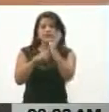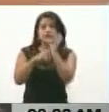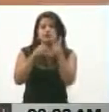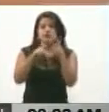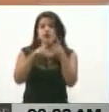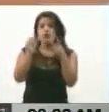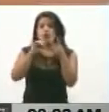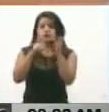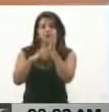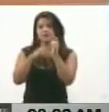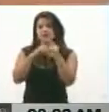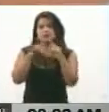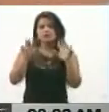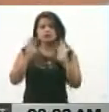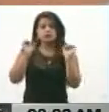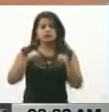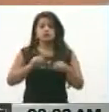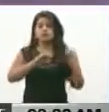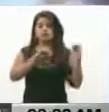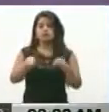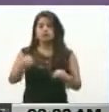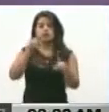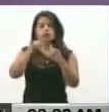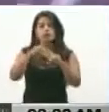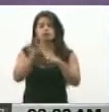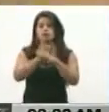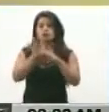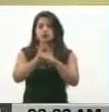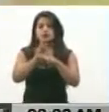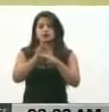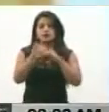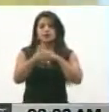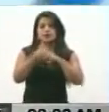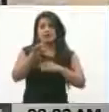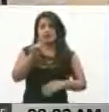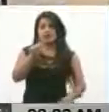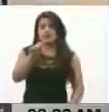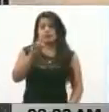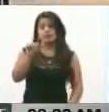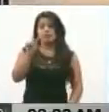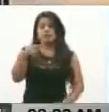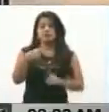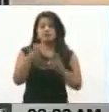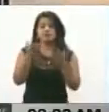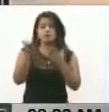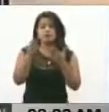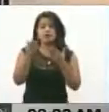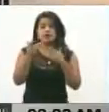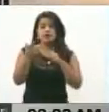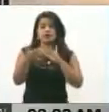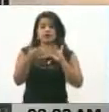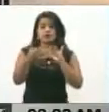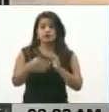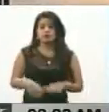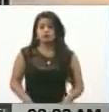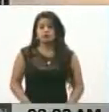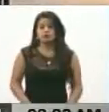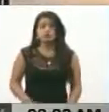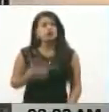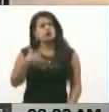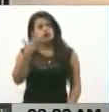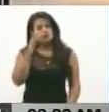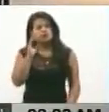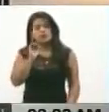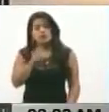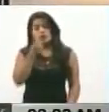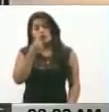han sido, digamos, establecidos para poder funcionar no solamente la TDA, sino estos servicios de interactividad? Fíjense, yo creo que sería bueno ver aquí una